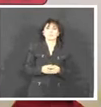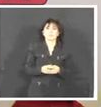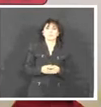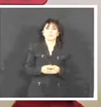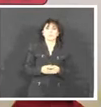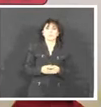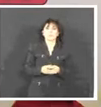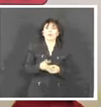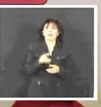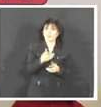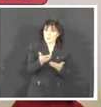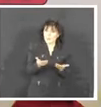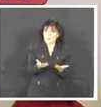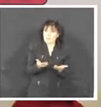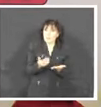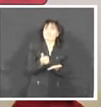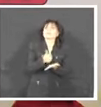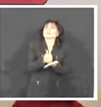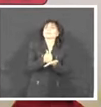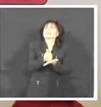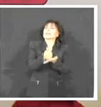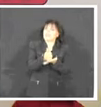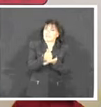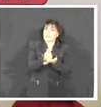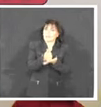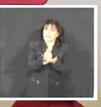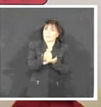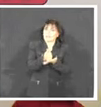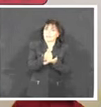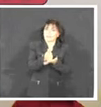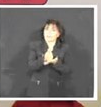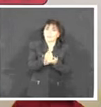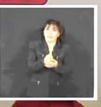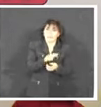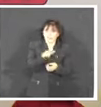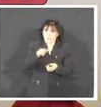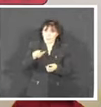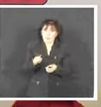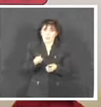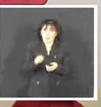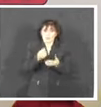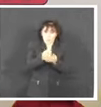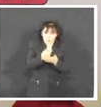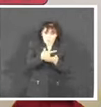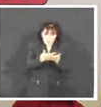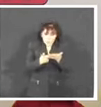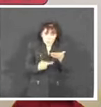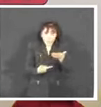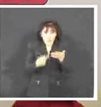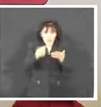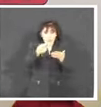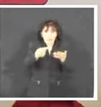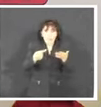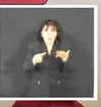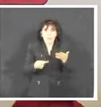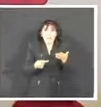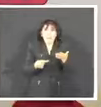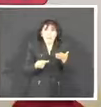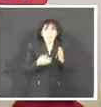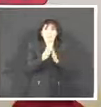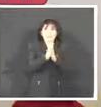tienen que ayudarnos a que cuando lleguen todos los programas queden en la Constitución de